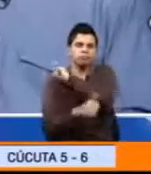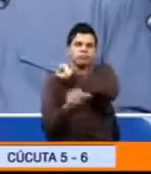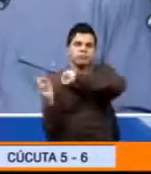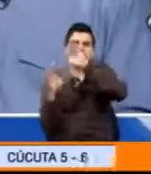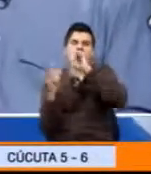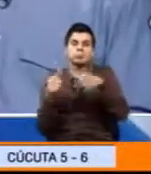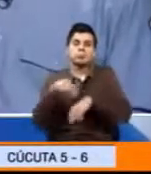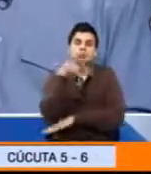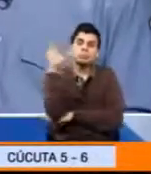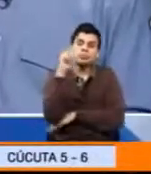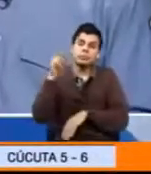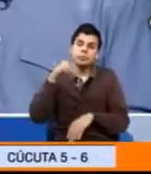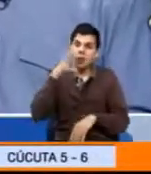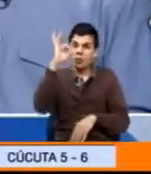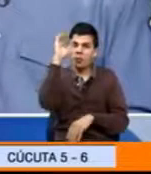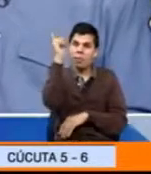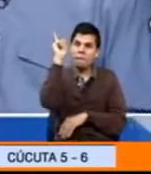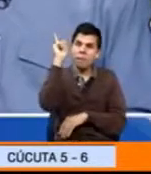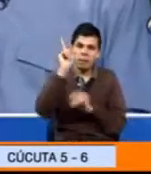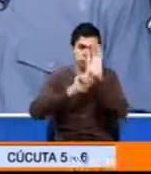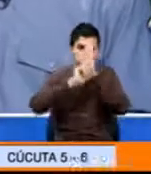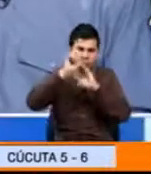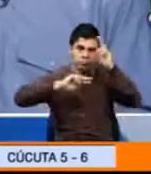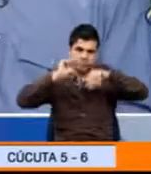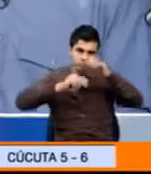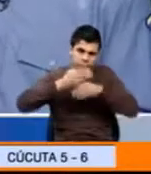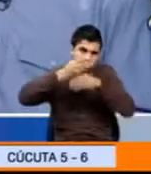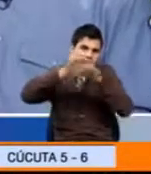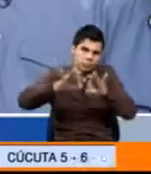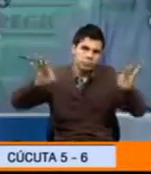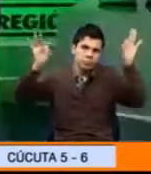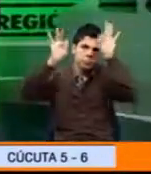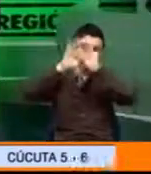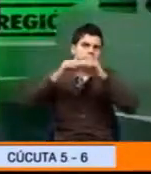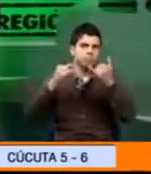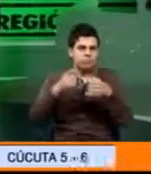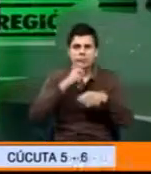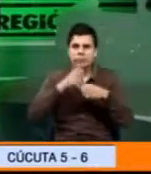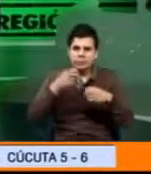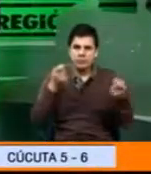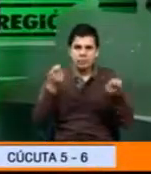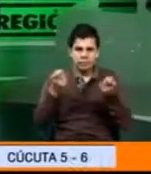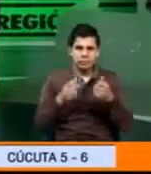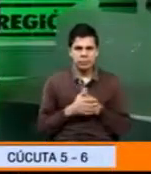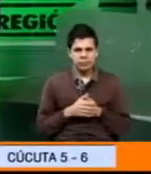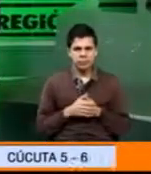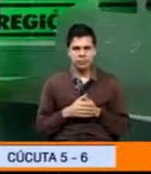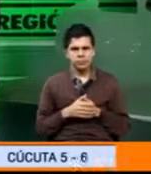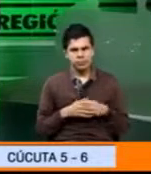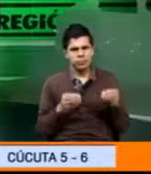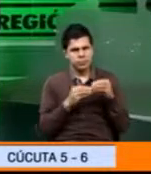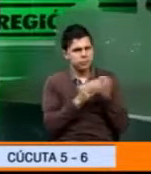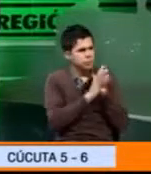país necesita hoy maderas para el desarrollo. La construcción necesita, pero no, pues, ha sido difícil cerrar. A propósito, y aquí preguntando